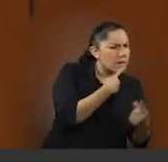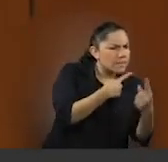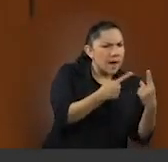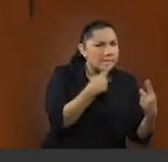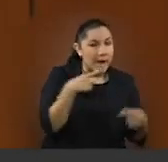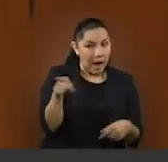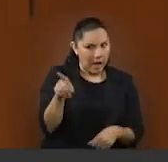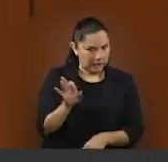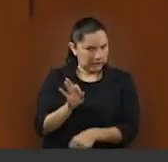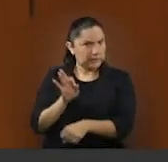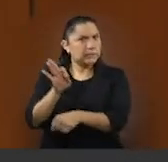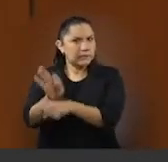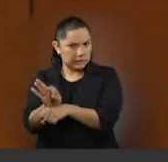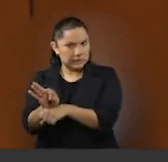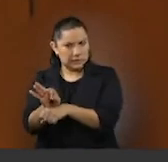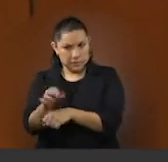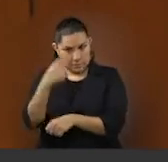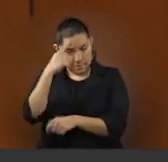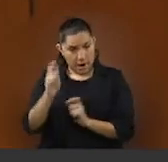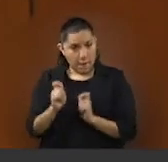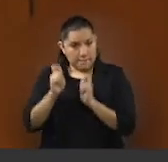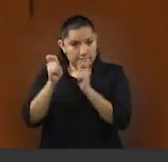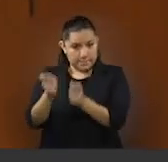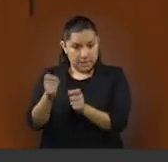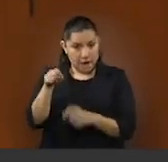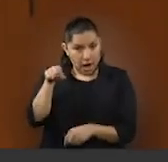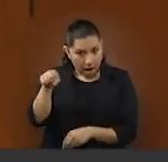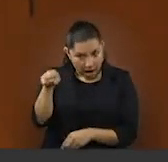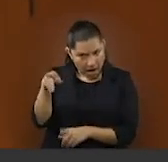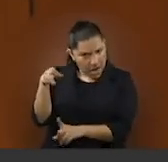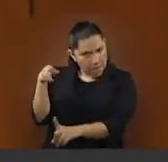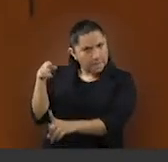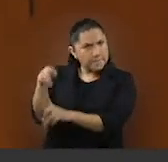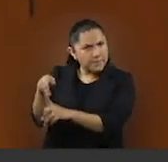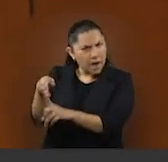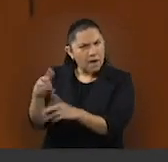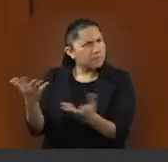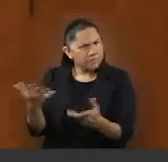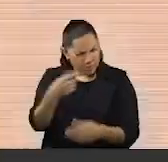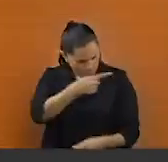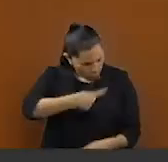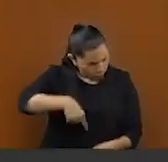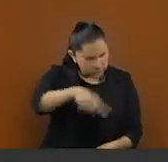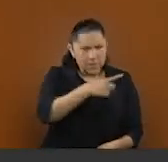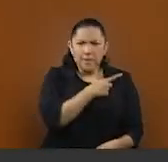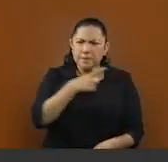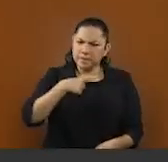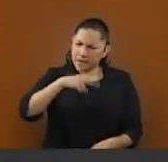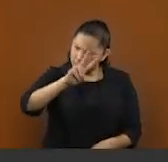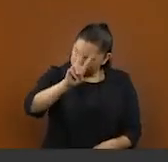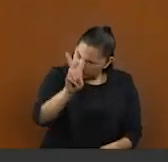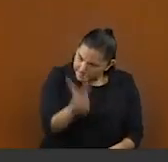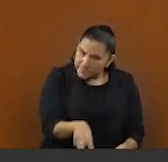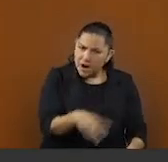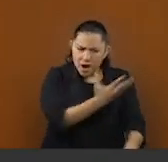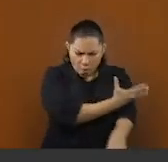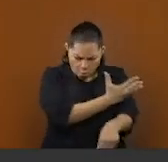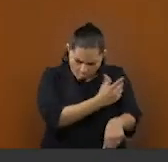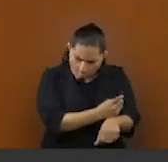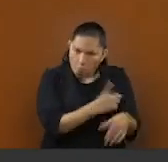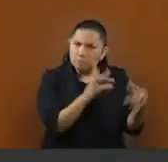lo que ustedes vienen a defender acá. Y no se atreven a decirlo, y ustedes le quieren